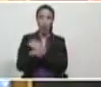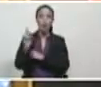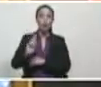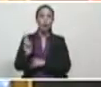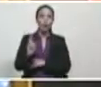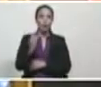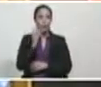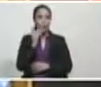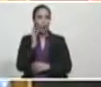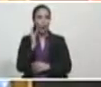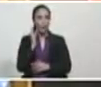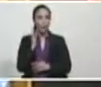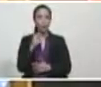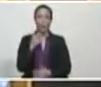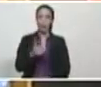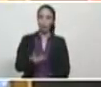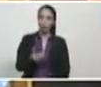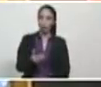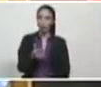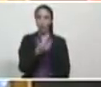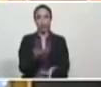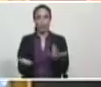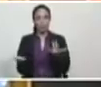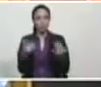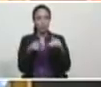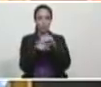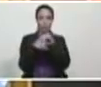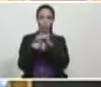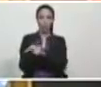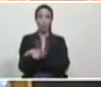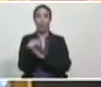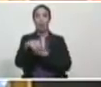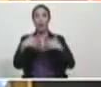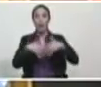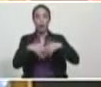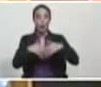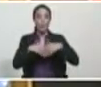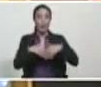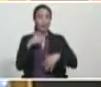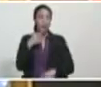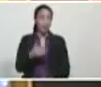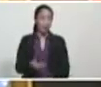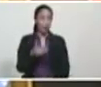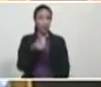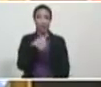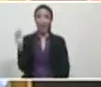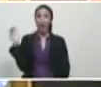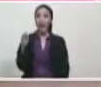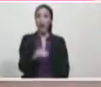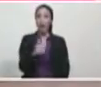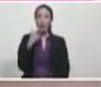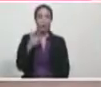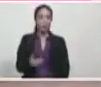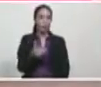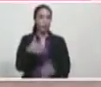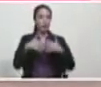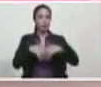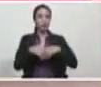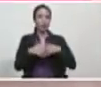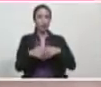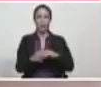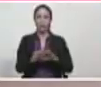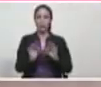Torres, es muy importante. Fíjense ustedes, usted tiene aquí una zona industrial tan importante en Aragua, varias zonas industriales,